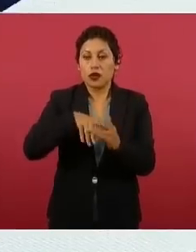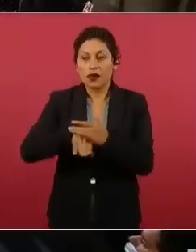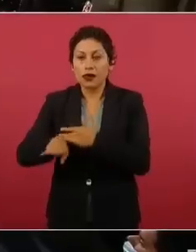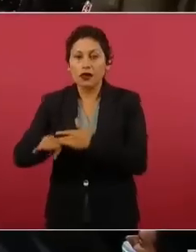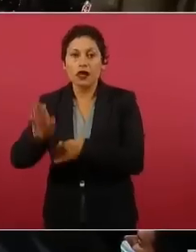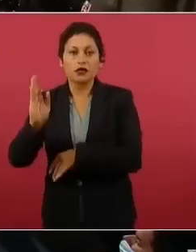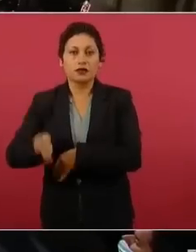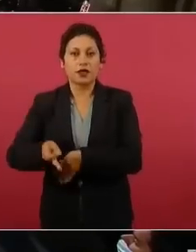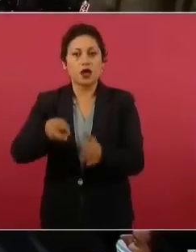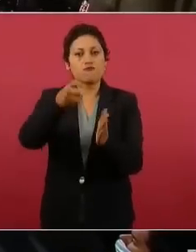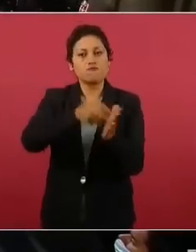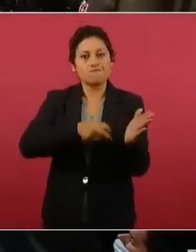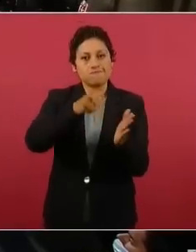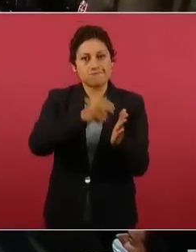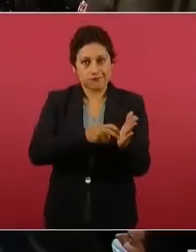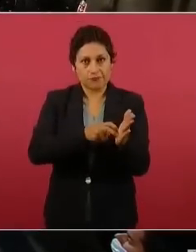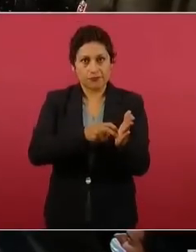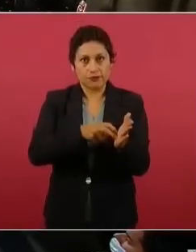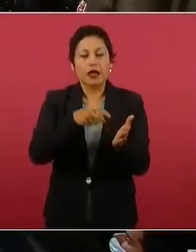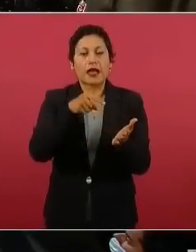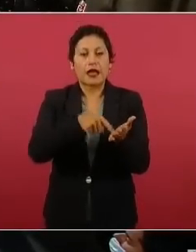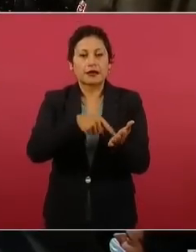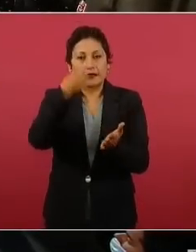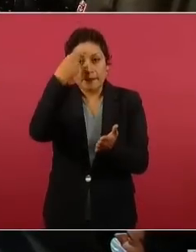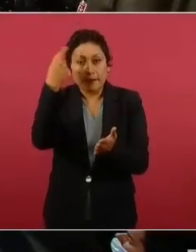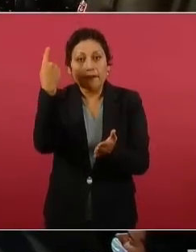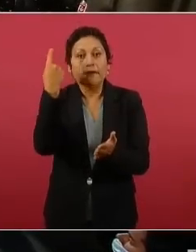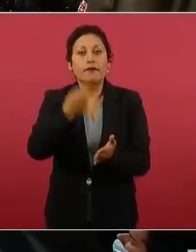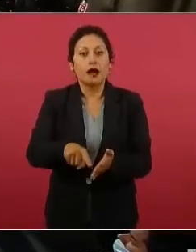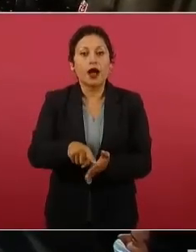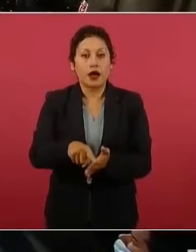los monopolios y la condonación de impuestos.